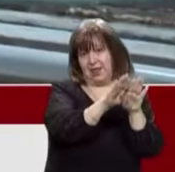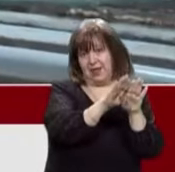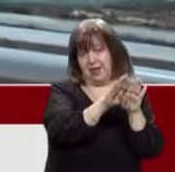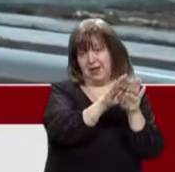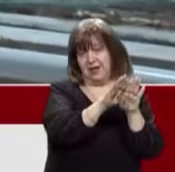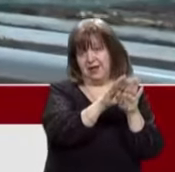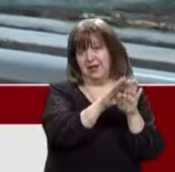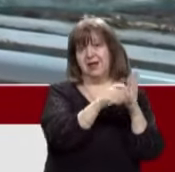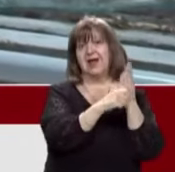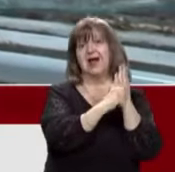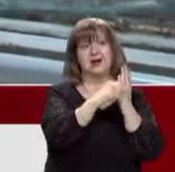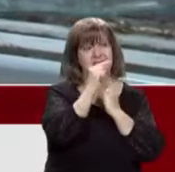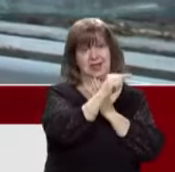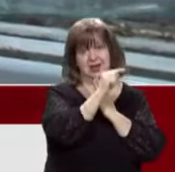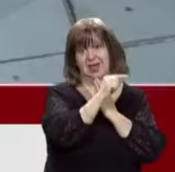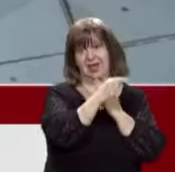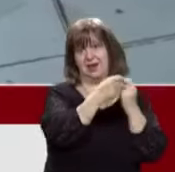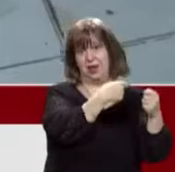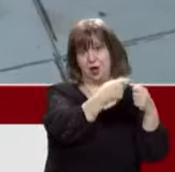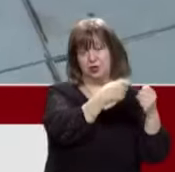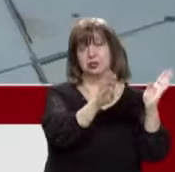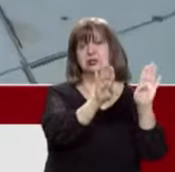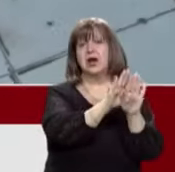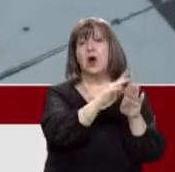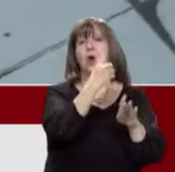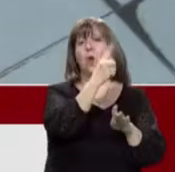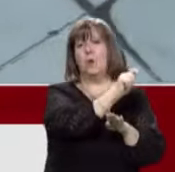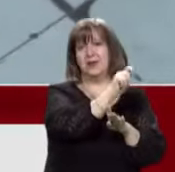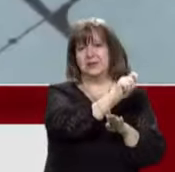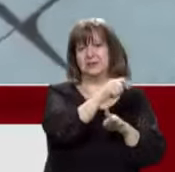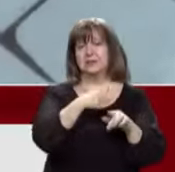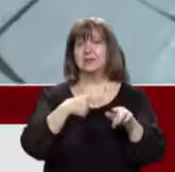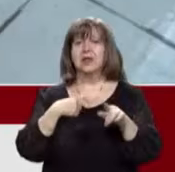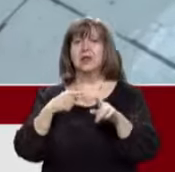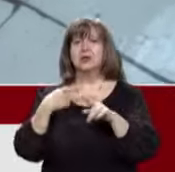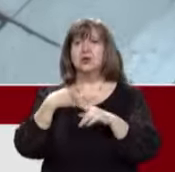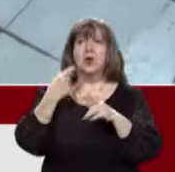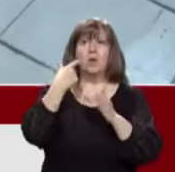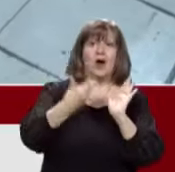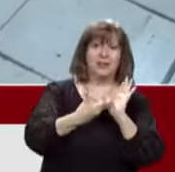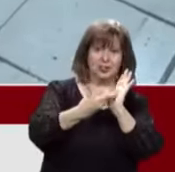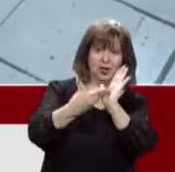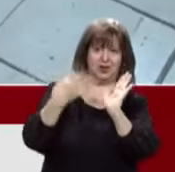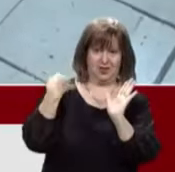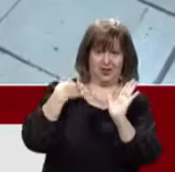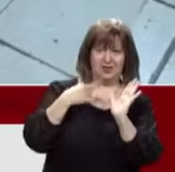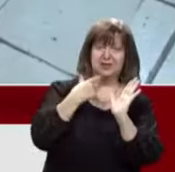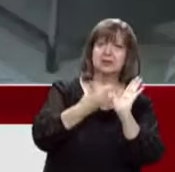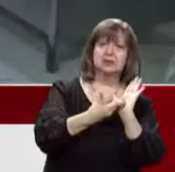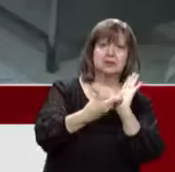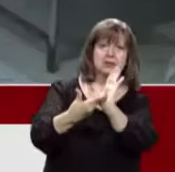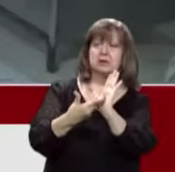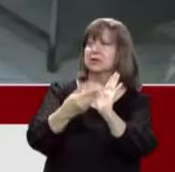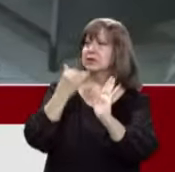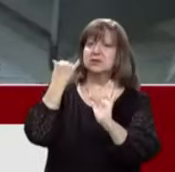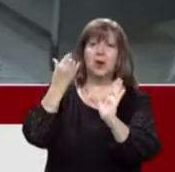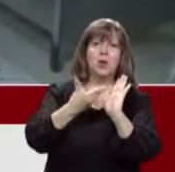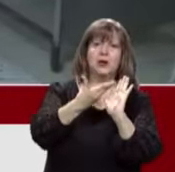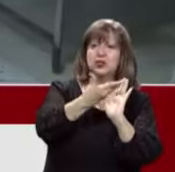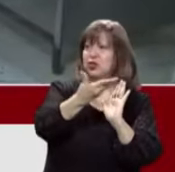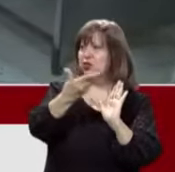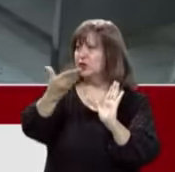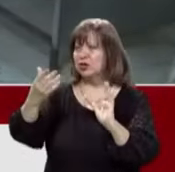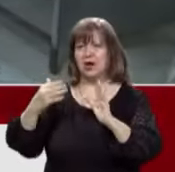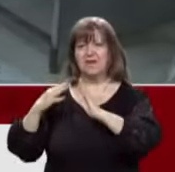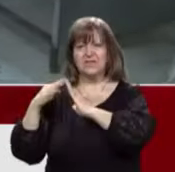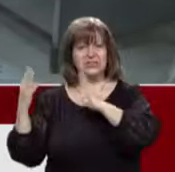Bueno, muchas gracias. No, de nada. Que estés bueno, bien. Muchas gracias. Queríamos mostrar eso, ¿no? Que los negocios volvieron a abrir, volvieron enrejados. Ella en ese caso estuvo una